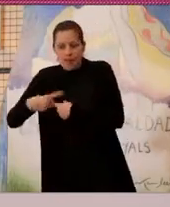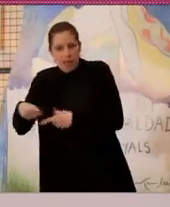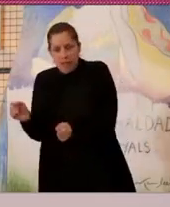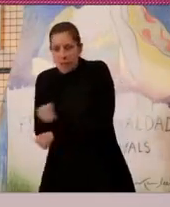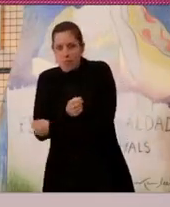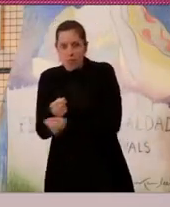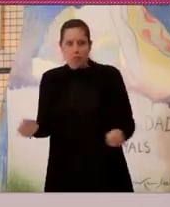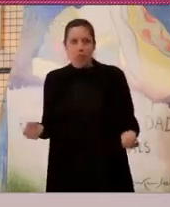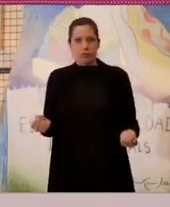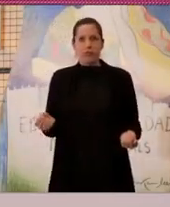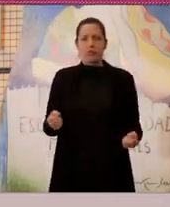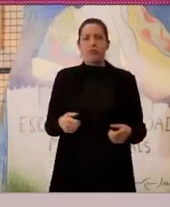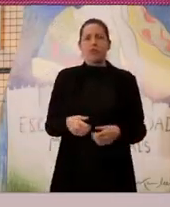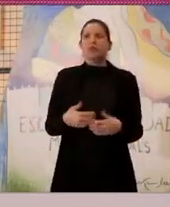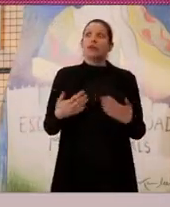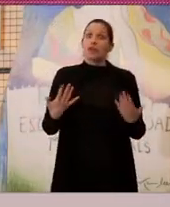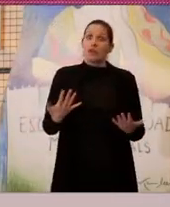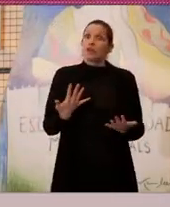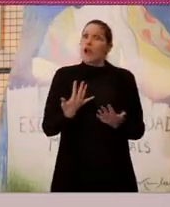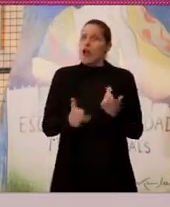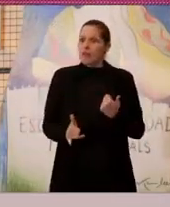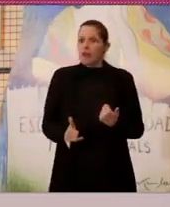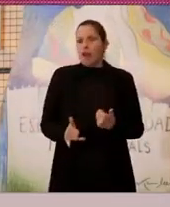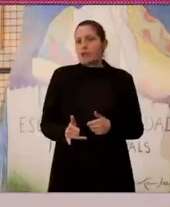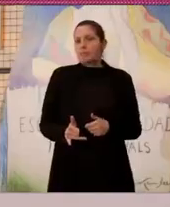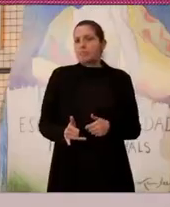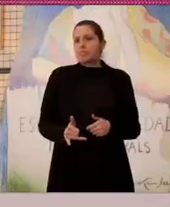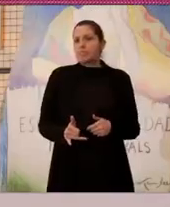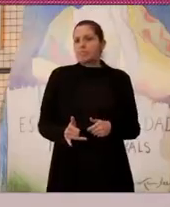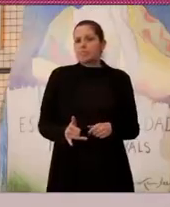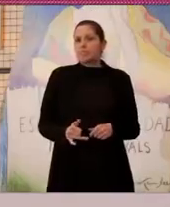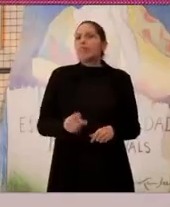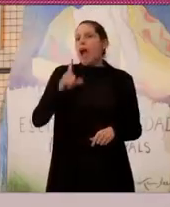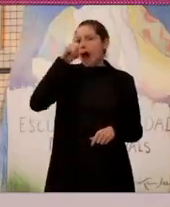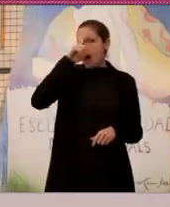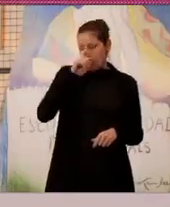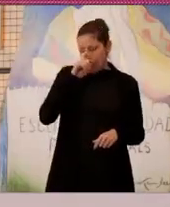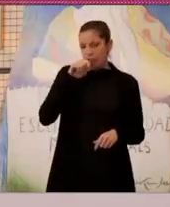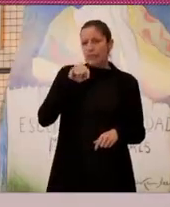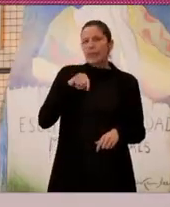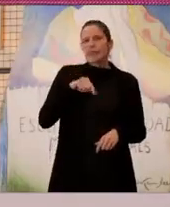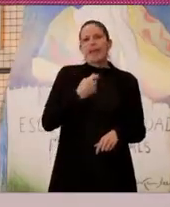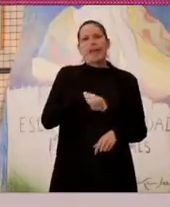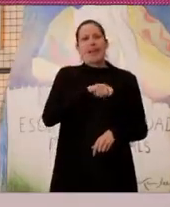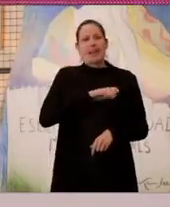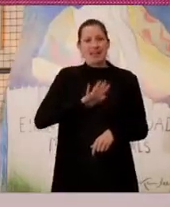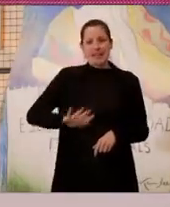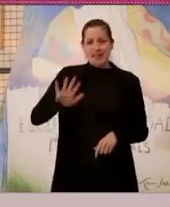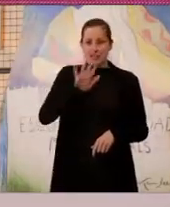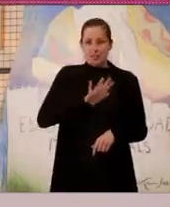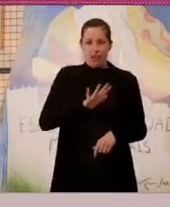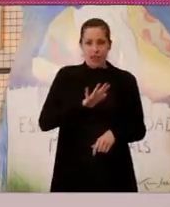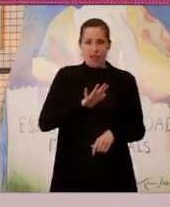Entonces esto pues va siendo un poco recordad que estamos en una de las natalidades en España más bajas del mundo